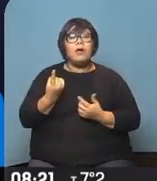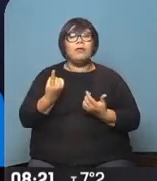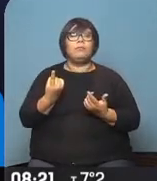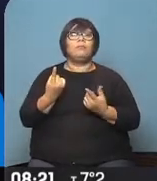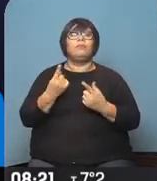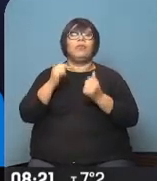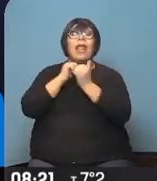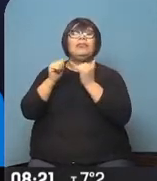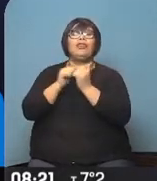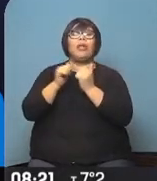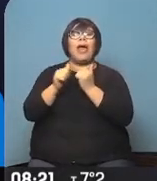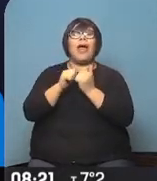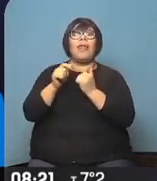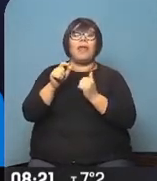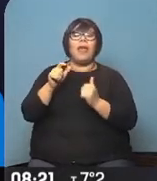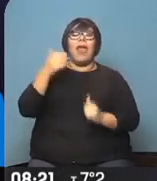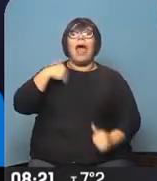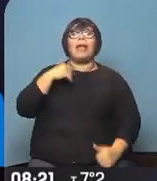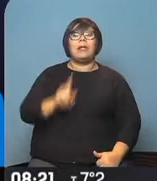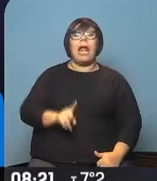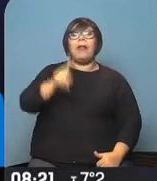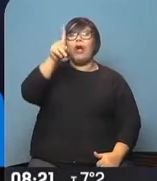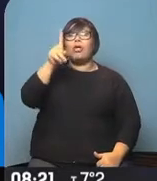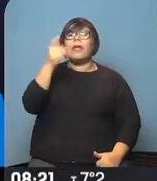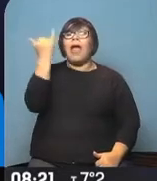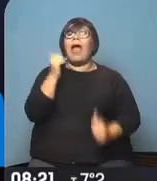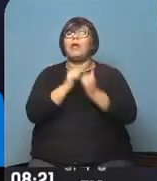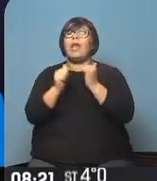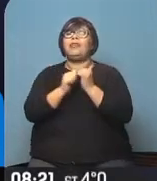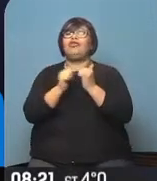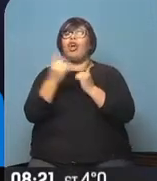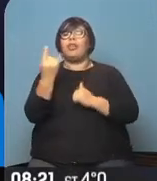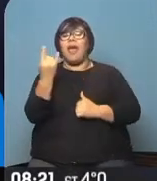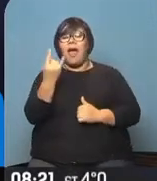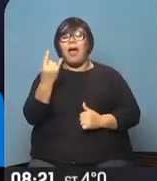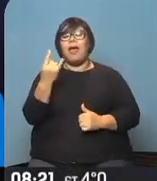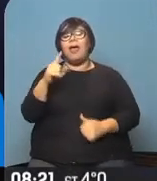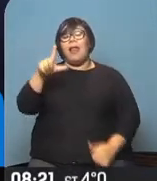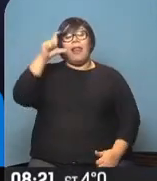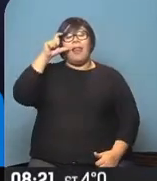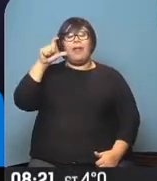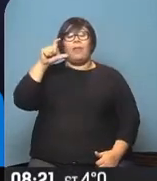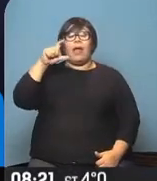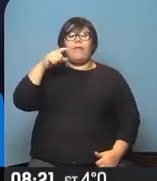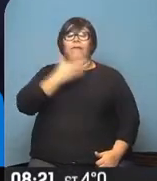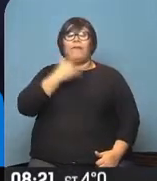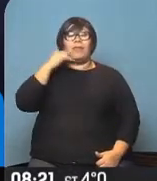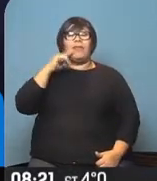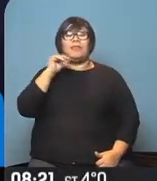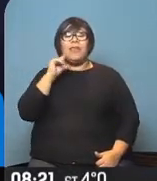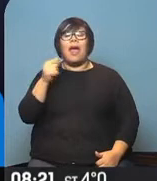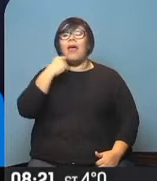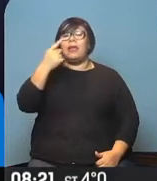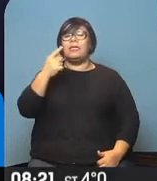mula. Y a medida que empezábamos a escribir, a investigar, nos topamos con la novela o el libro